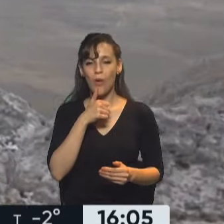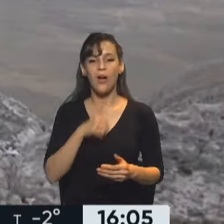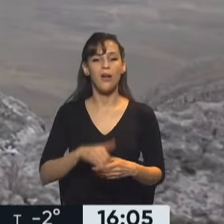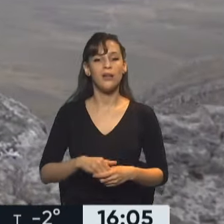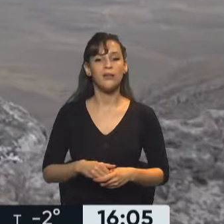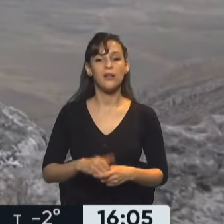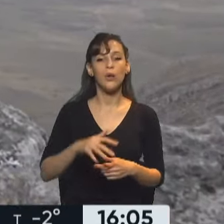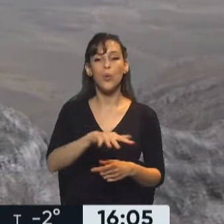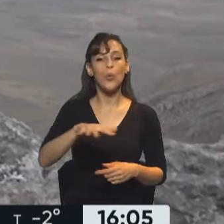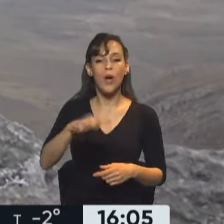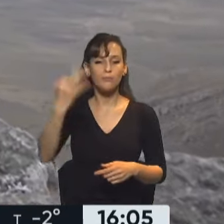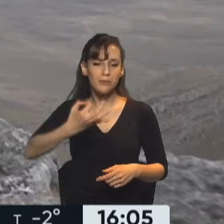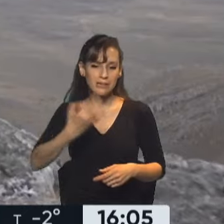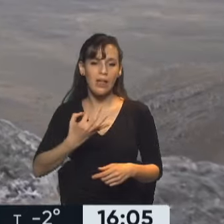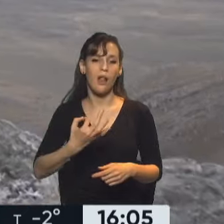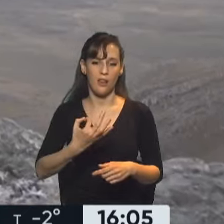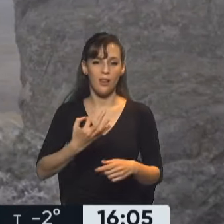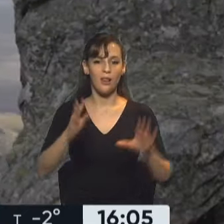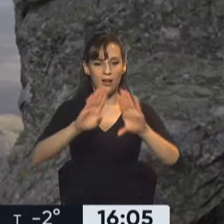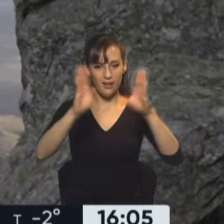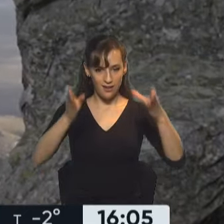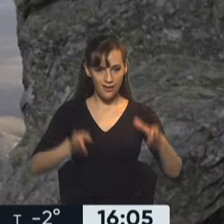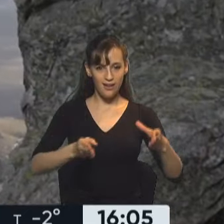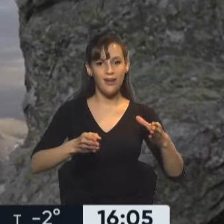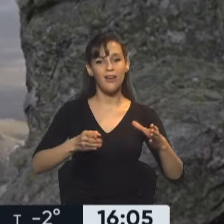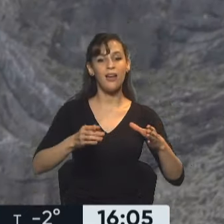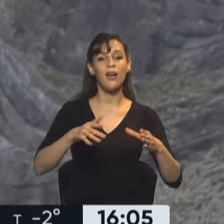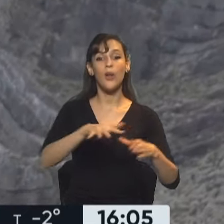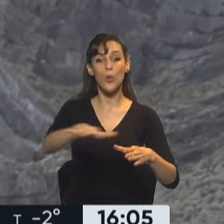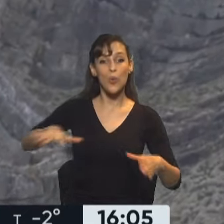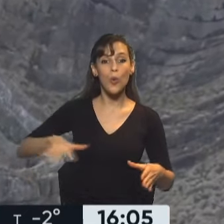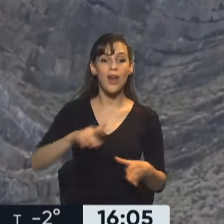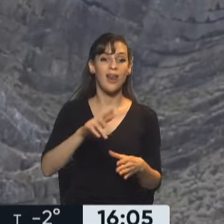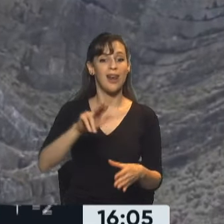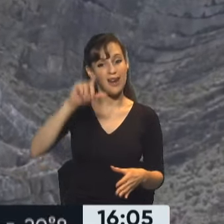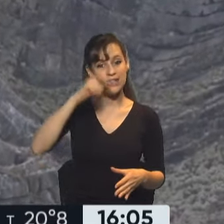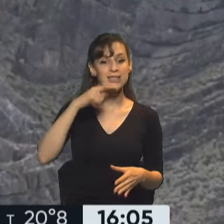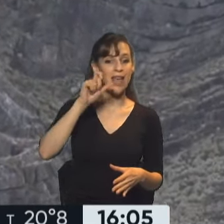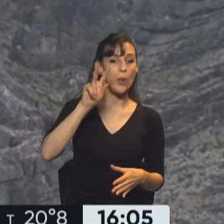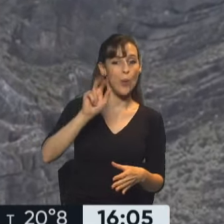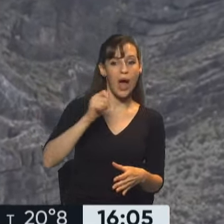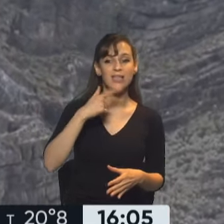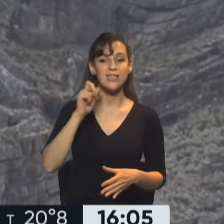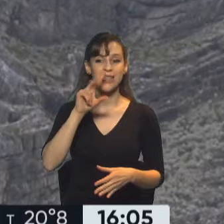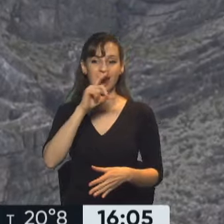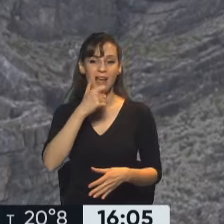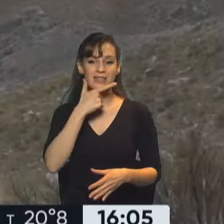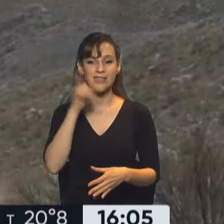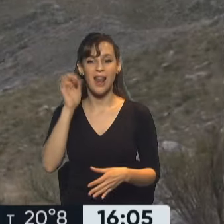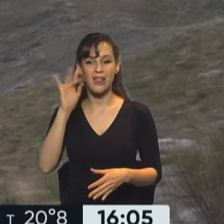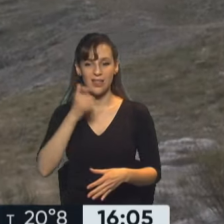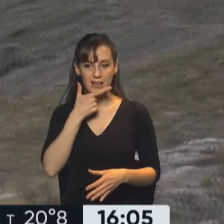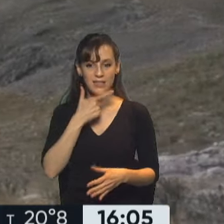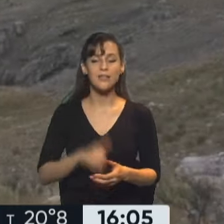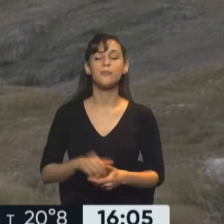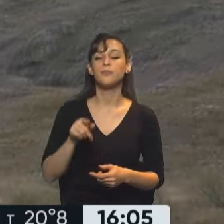determinados lugares, ¿no? Como en este caso en la reserva de Sierras Grandes, ¿no? Claro. Ahora, qué increíble, ¿no? Porque ahí